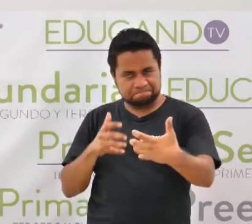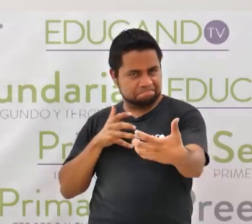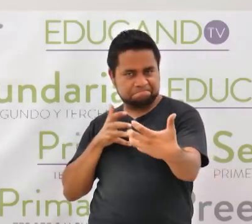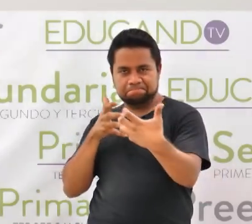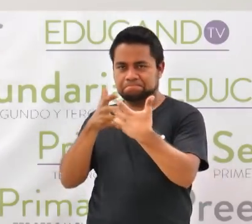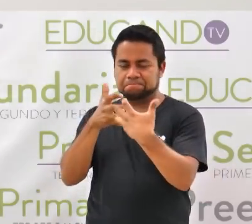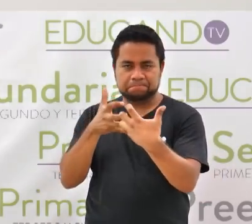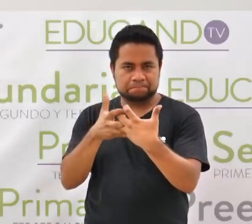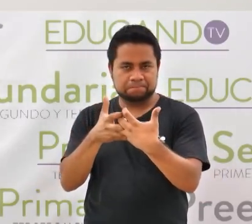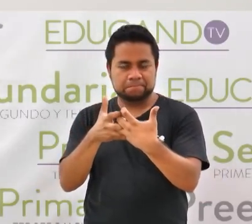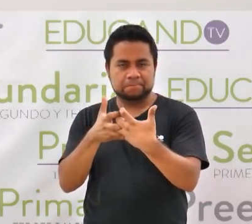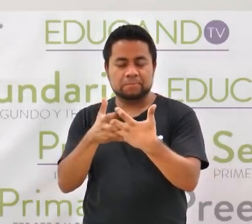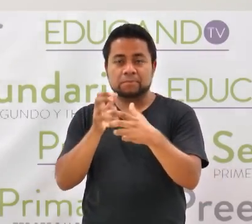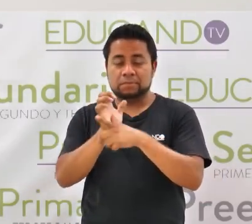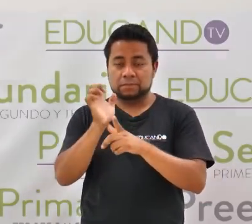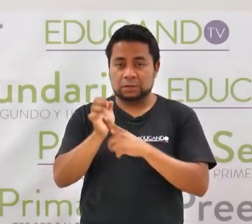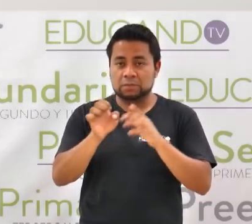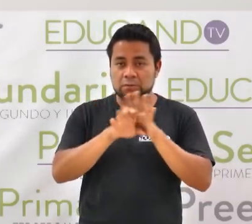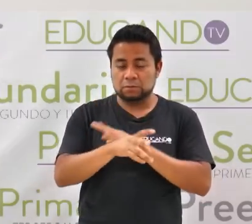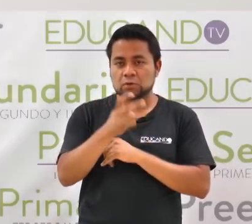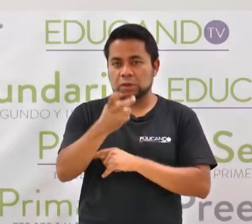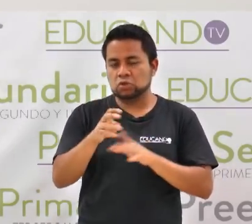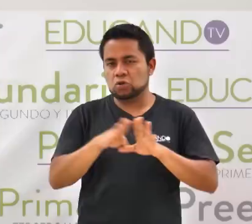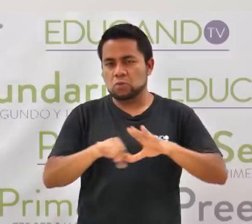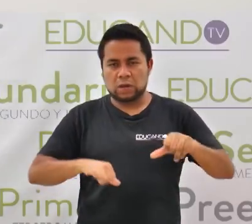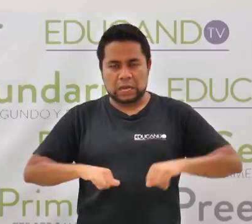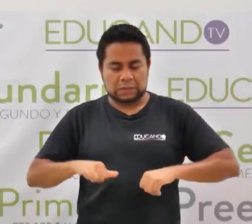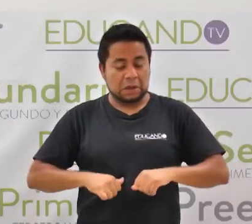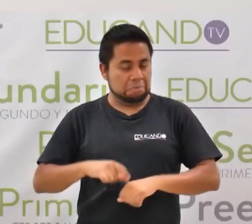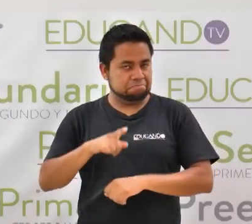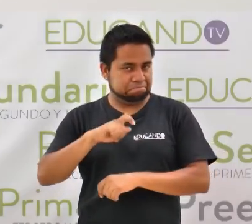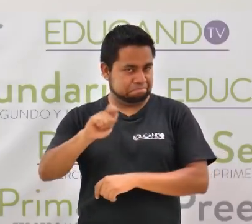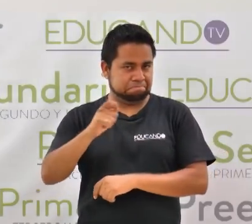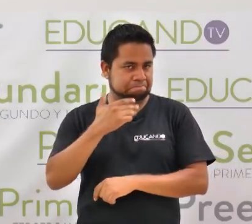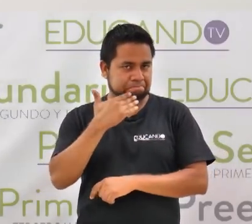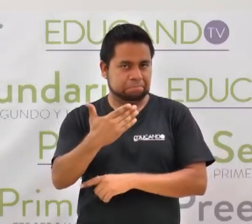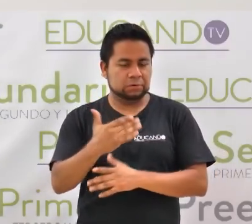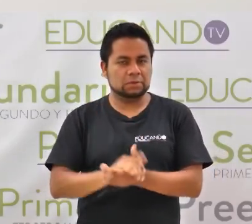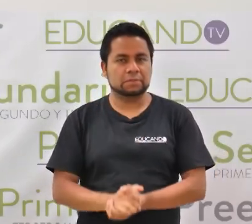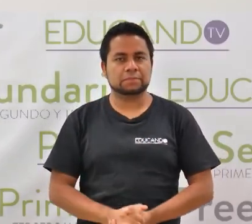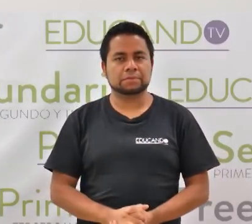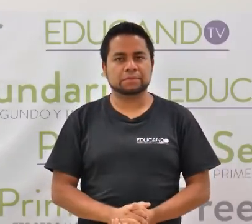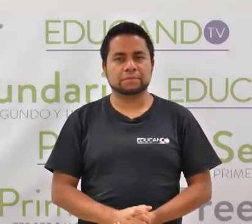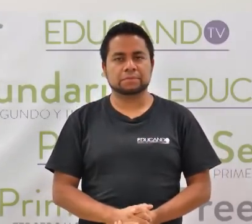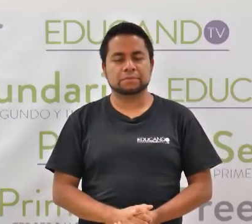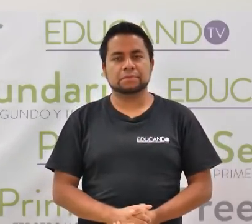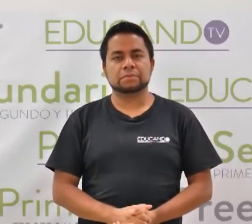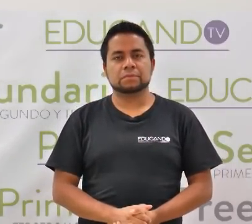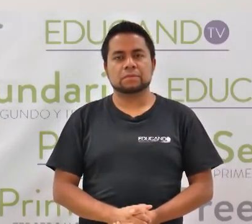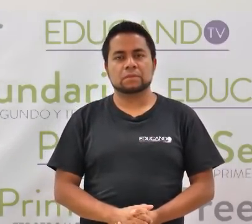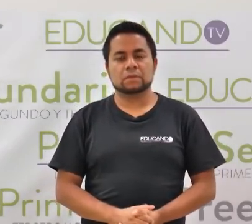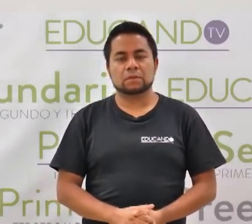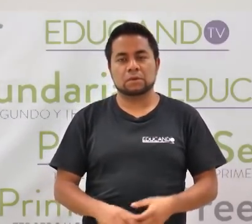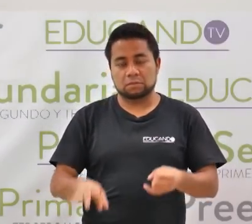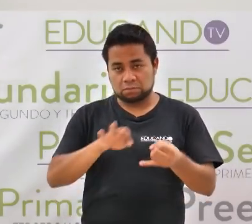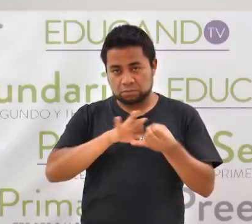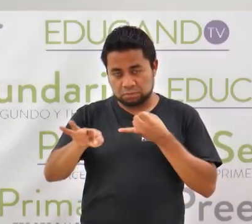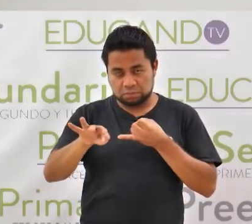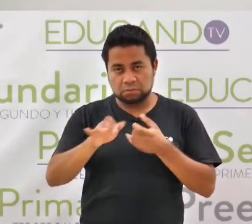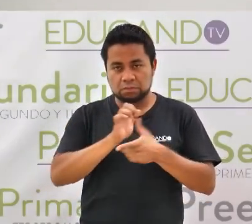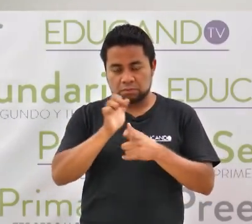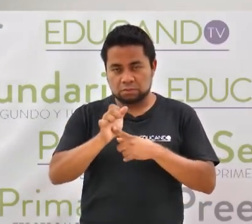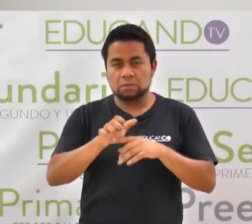los personajes. Entonces ese sería un buen ejercicio. Y por último, entonces